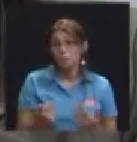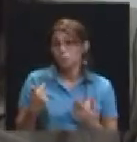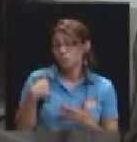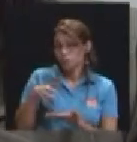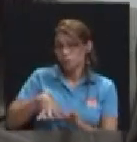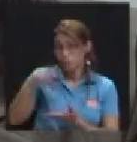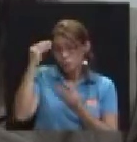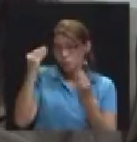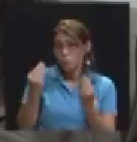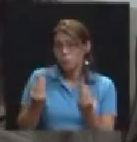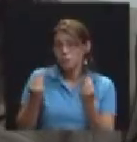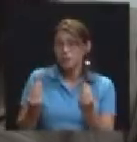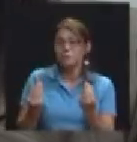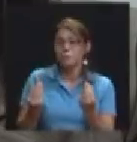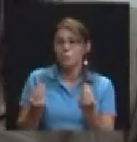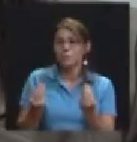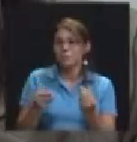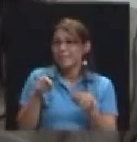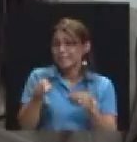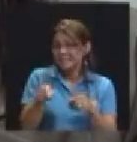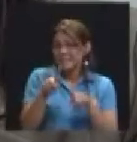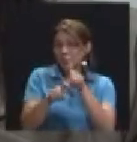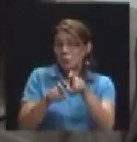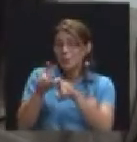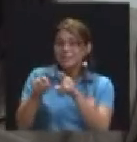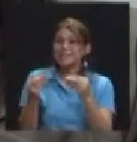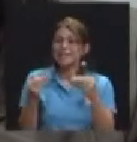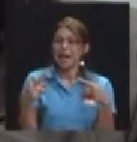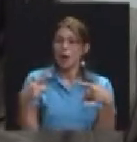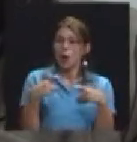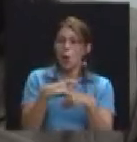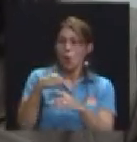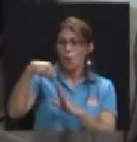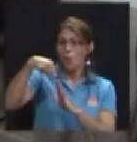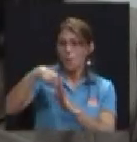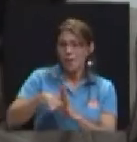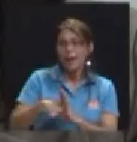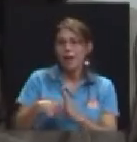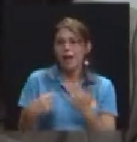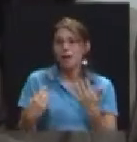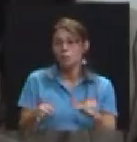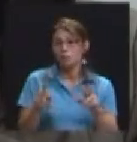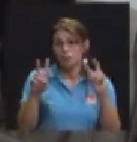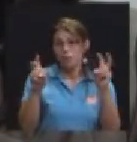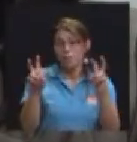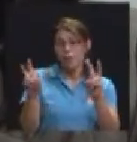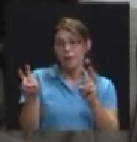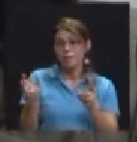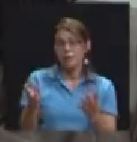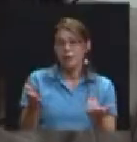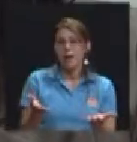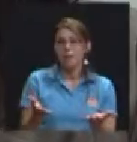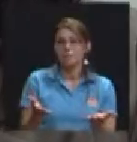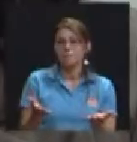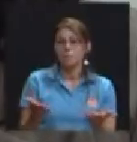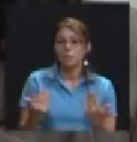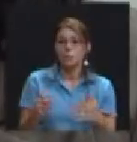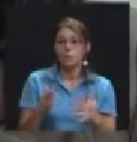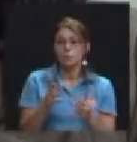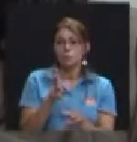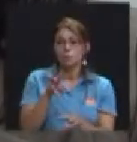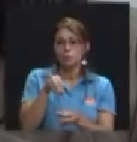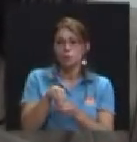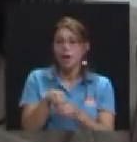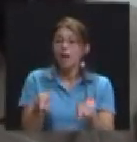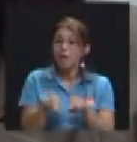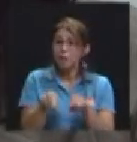¿verdad? La encuesta es tan compleja en realidad, porque es compleja en la temática que implica, ¿verdad? Y